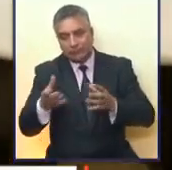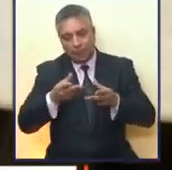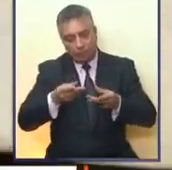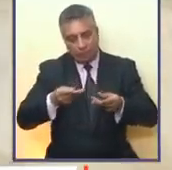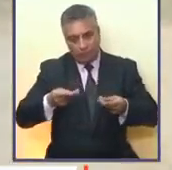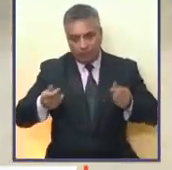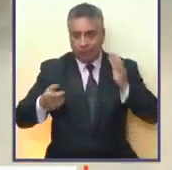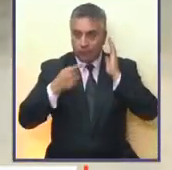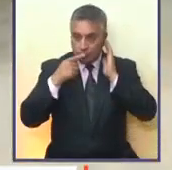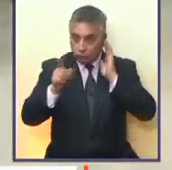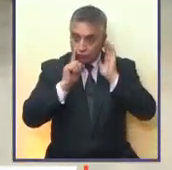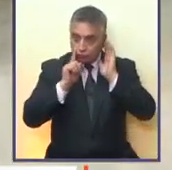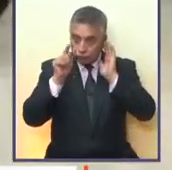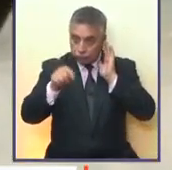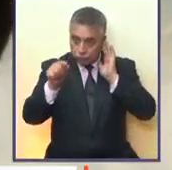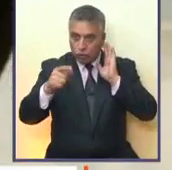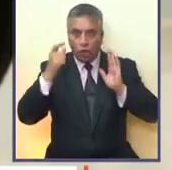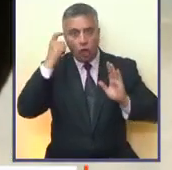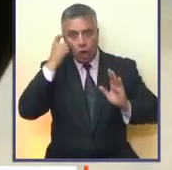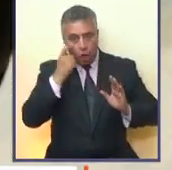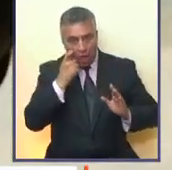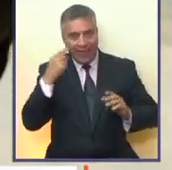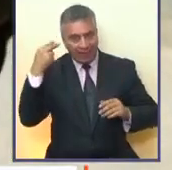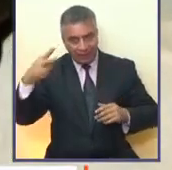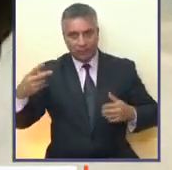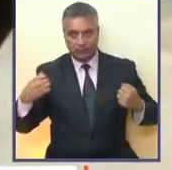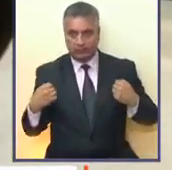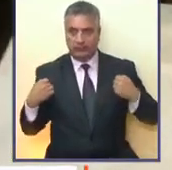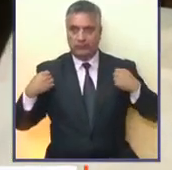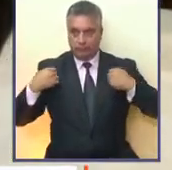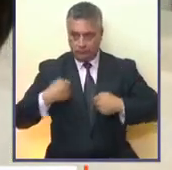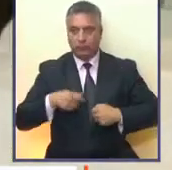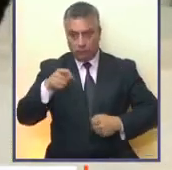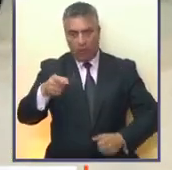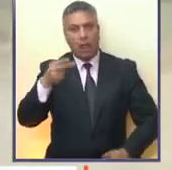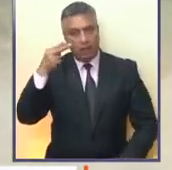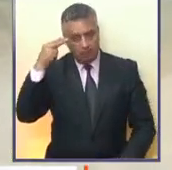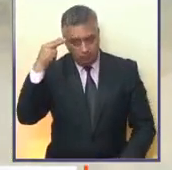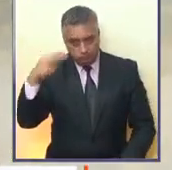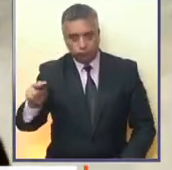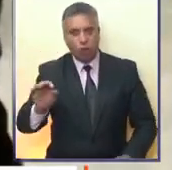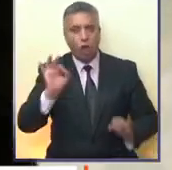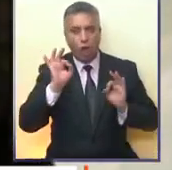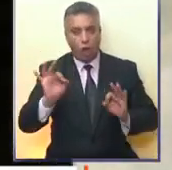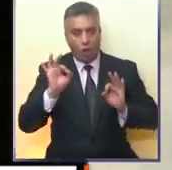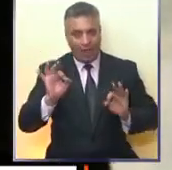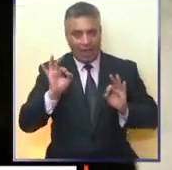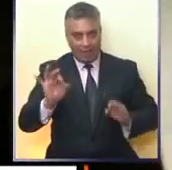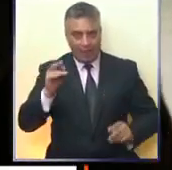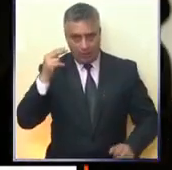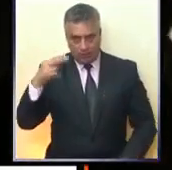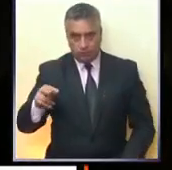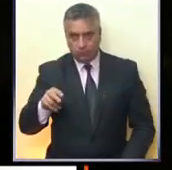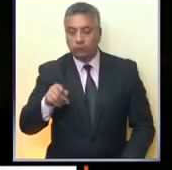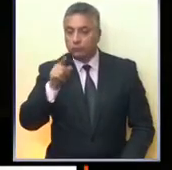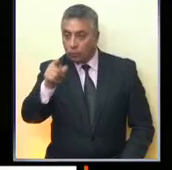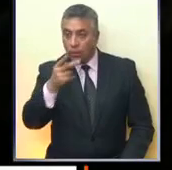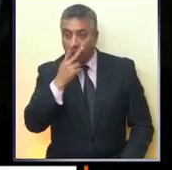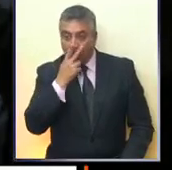tenemos la casaca de O'Higgins, que esta sí yo creo que era de él originalmente. Si ustedes se